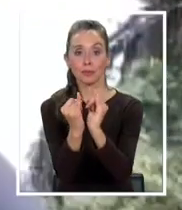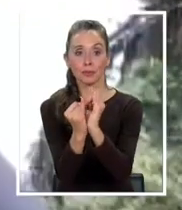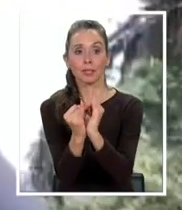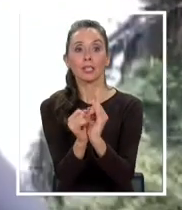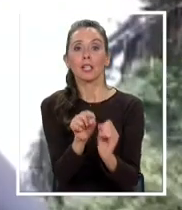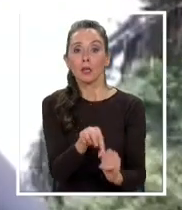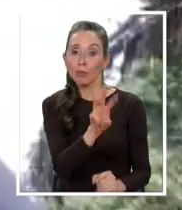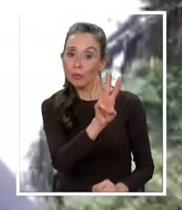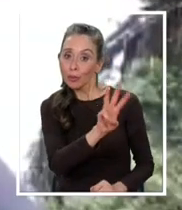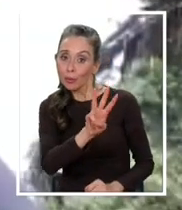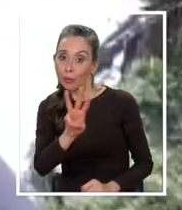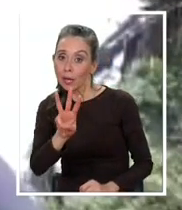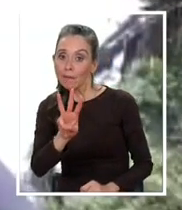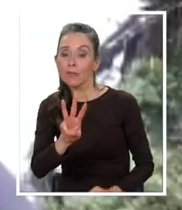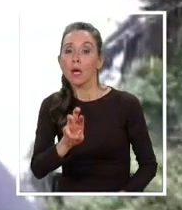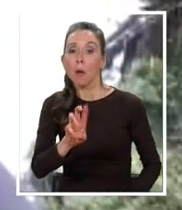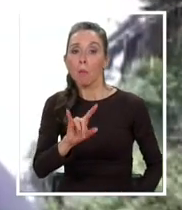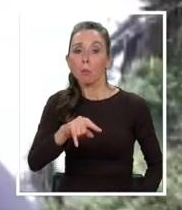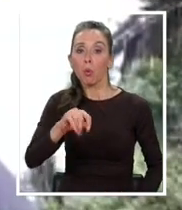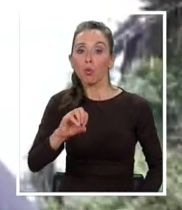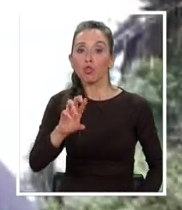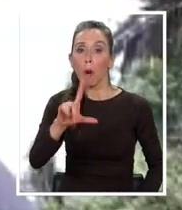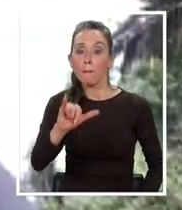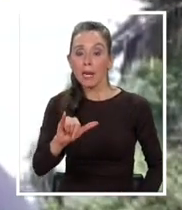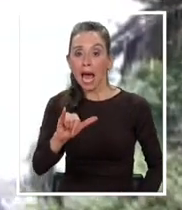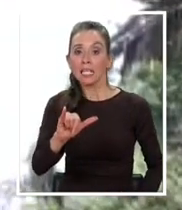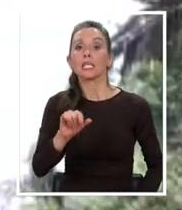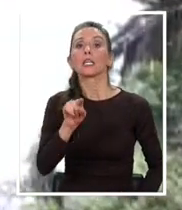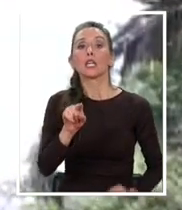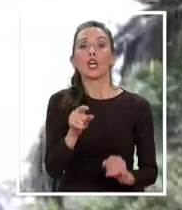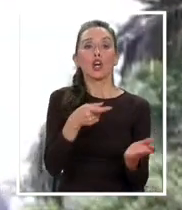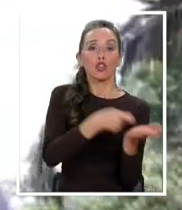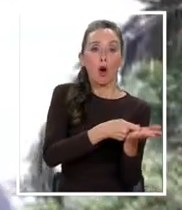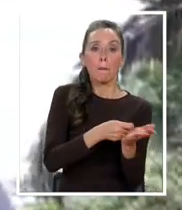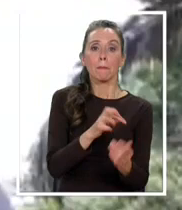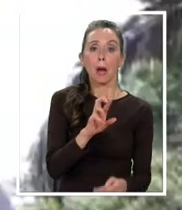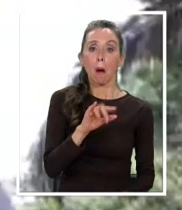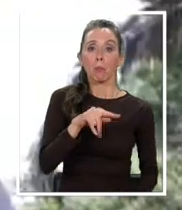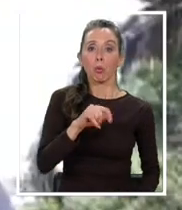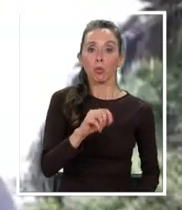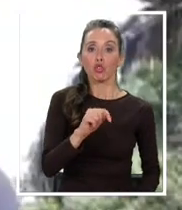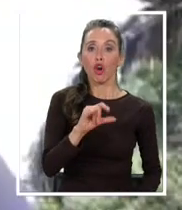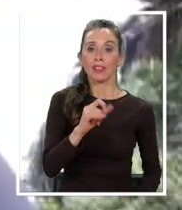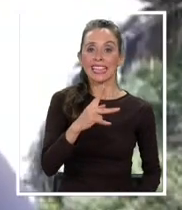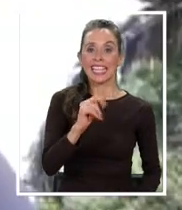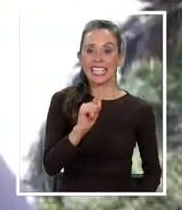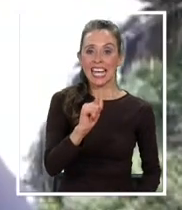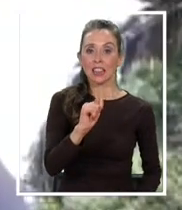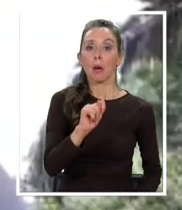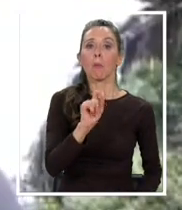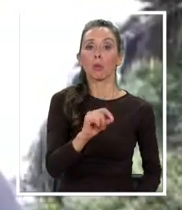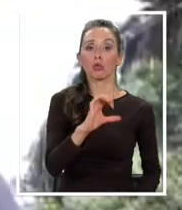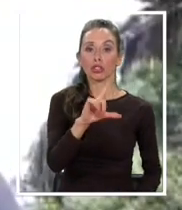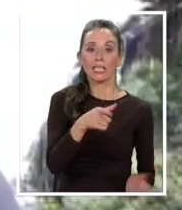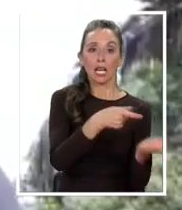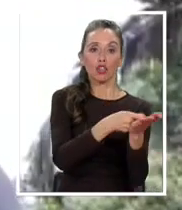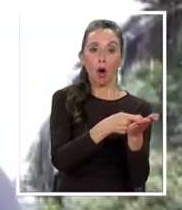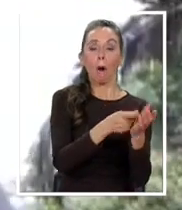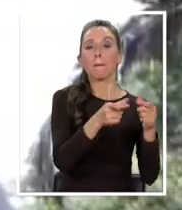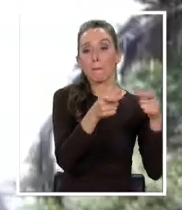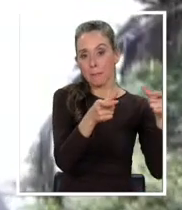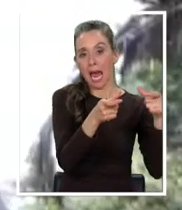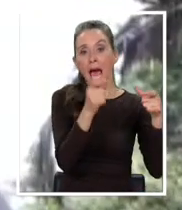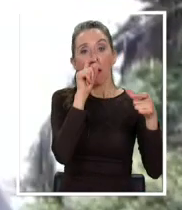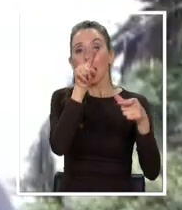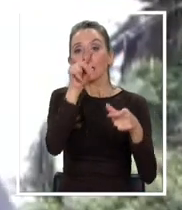una plataforma que se llama Punto Play, que es de Punto Ticket. Usted ingresa en puntoticket.cl y ahí pueden adquirir el ticket. Y el